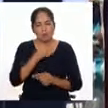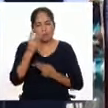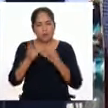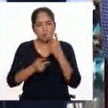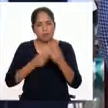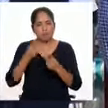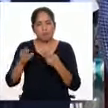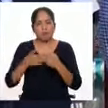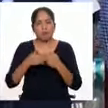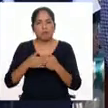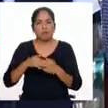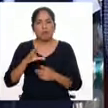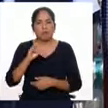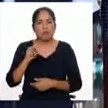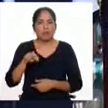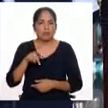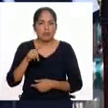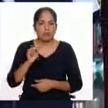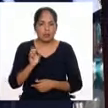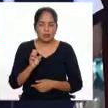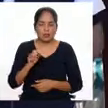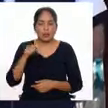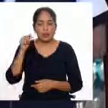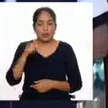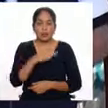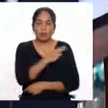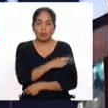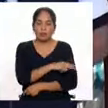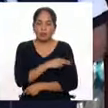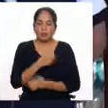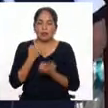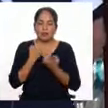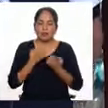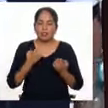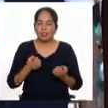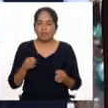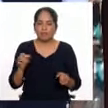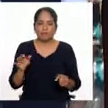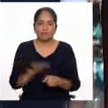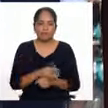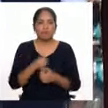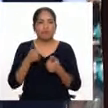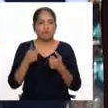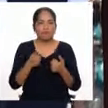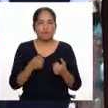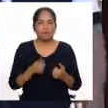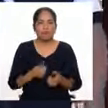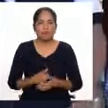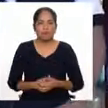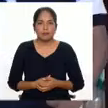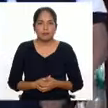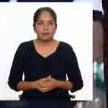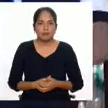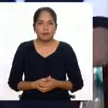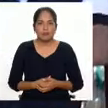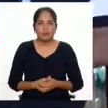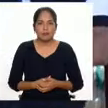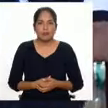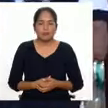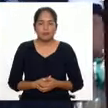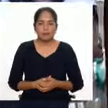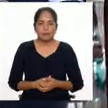hospital de Cañete, porque igual que este, tiene equipos de alta y última generación.